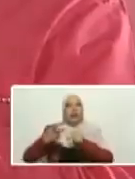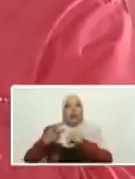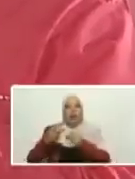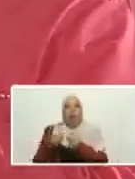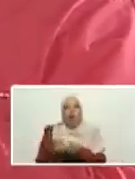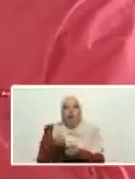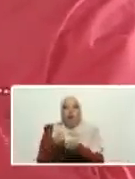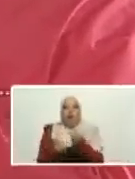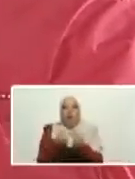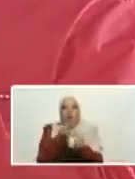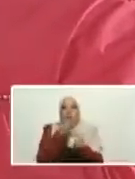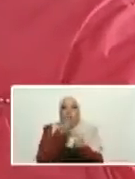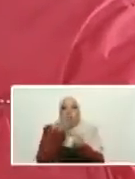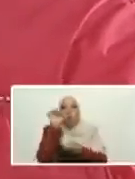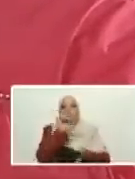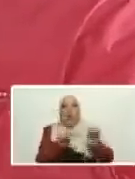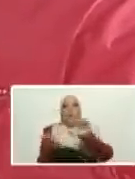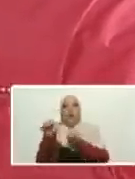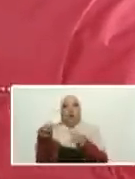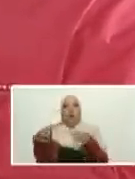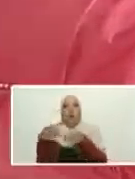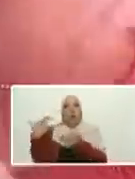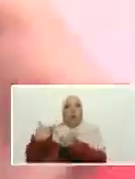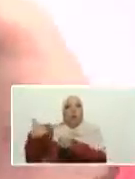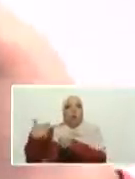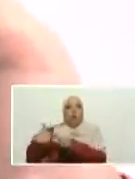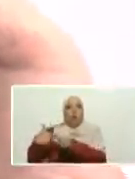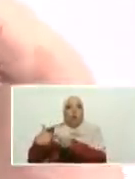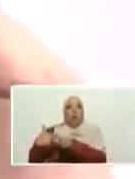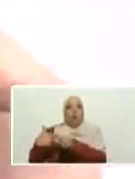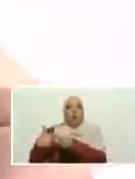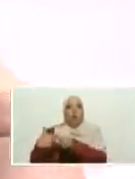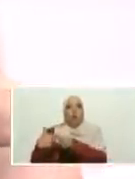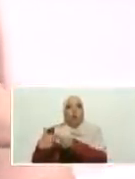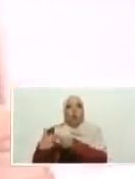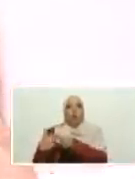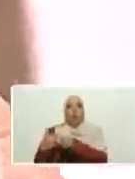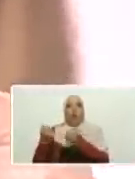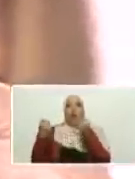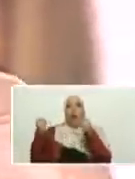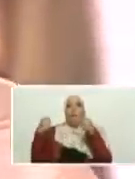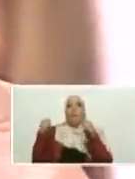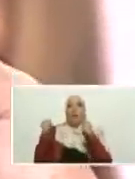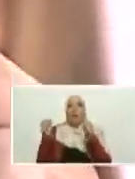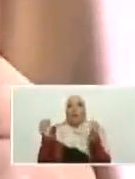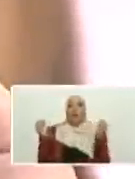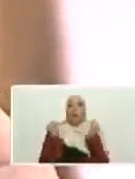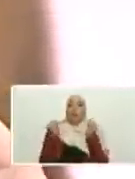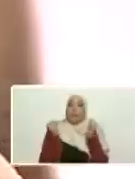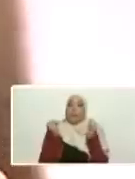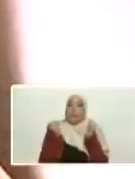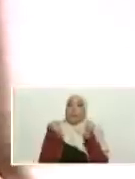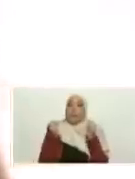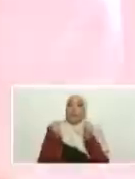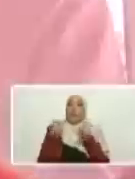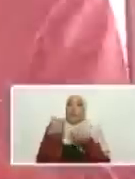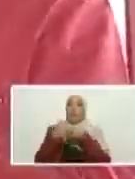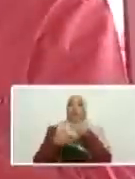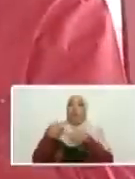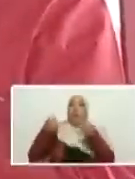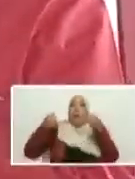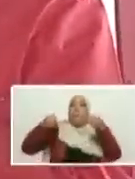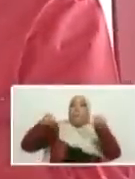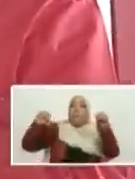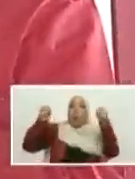emulsión... Emulsión asfáltica. Asfáltica. Sí, que se aplica en frío, ya estamos en fase de ensayo, ya se